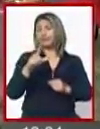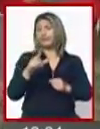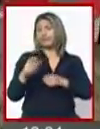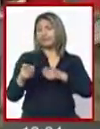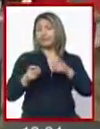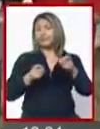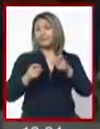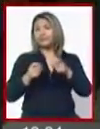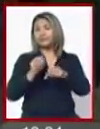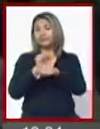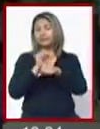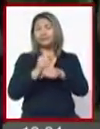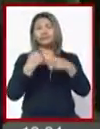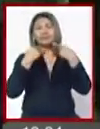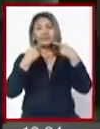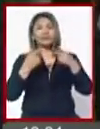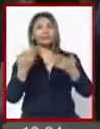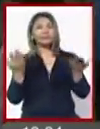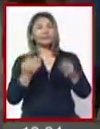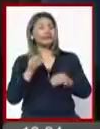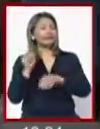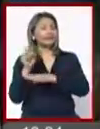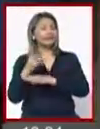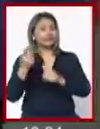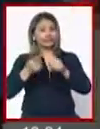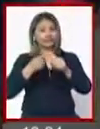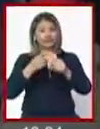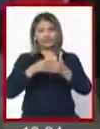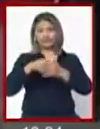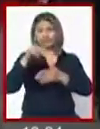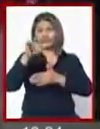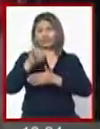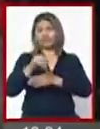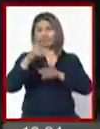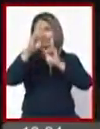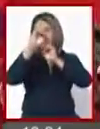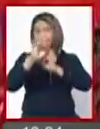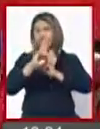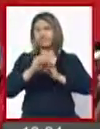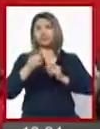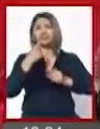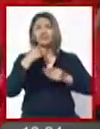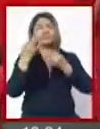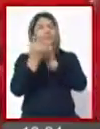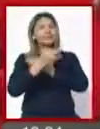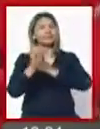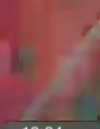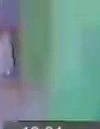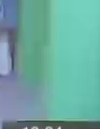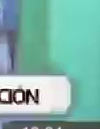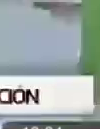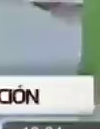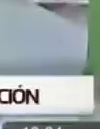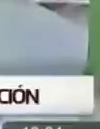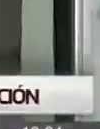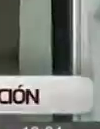ya emitió una circular donde da a conocer que este 1 de mayo se respeta el feriado nacional.